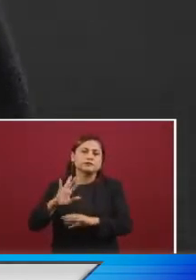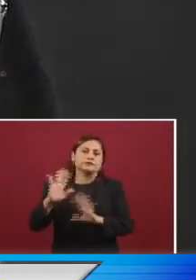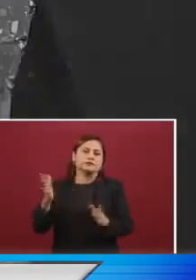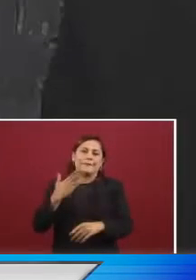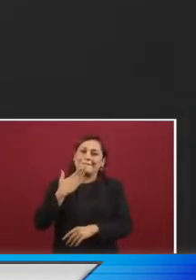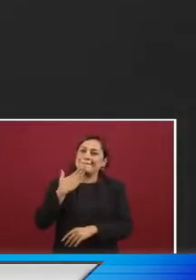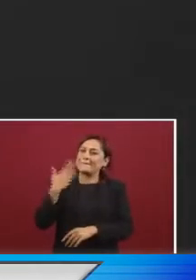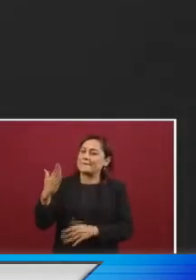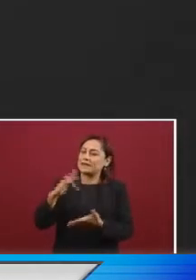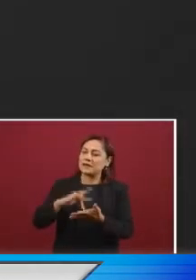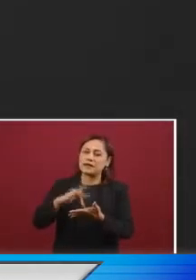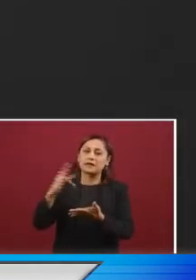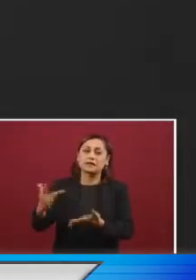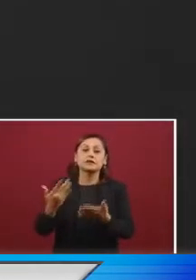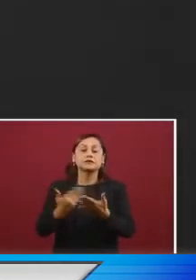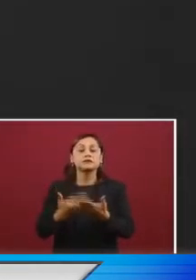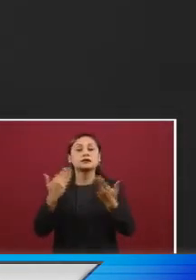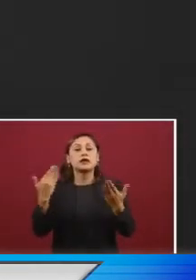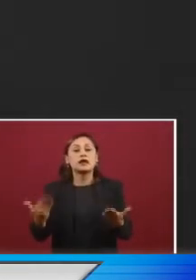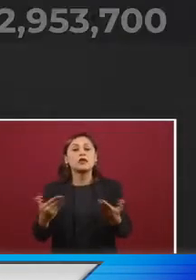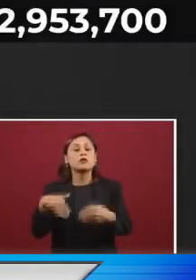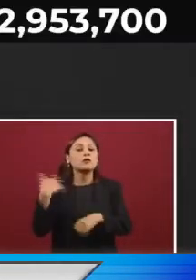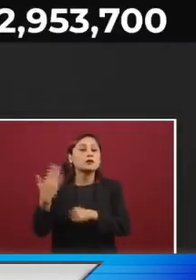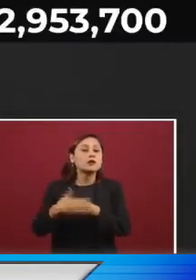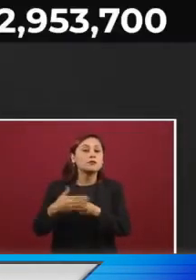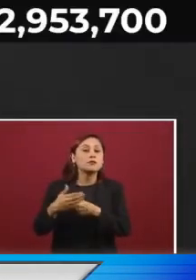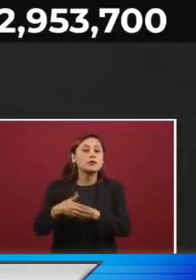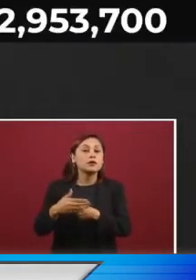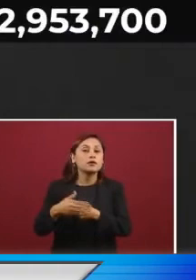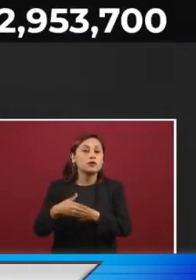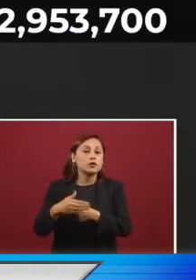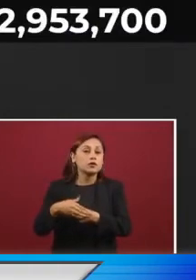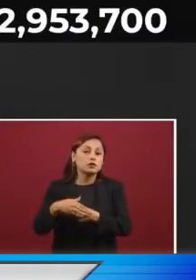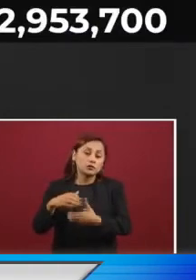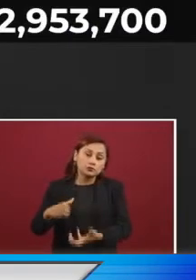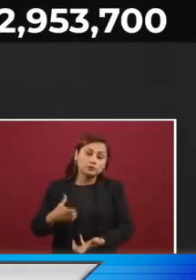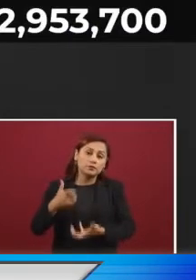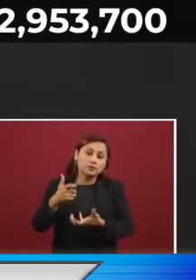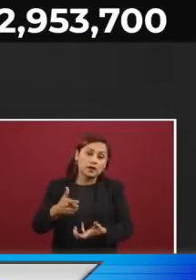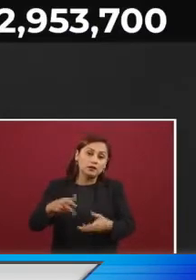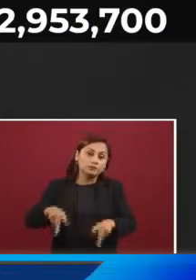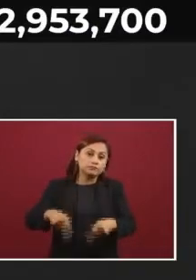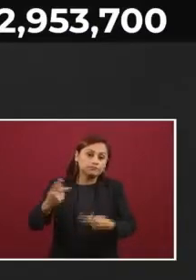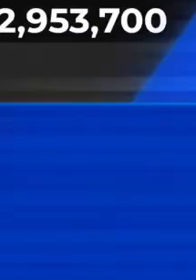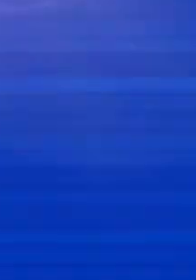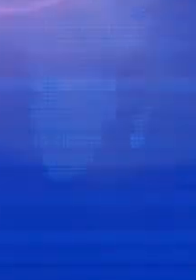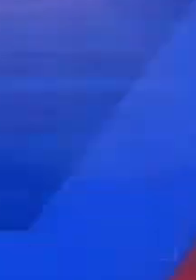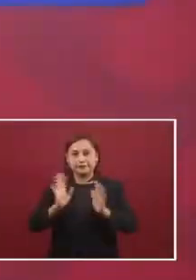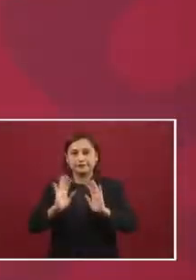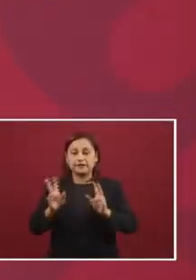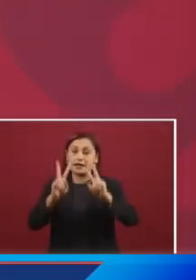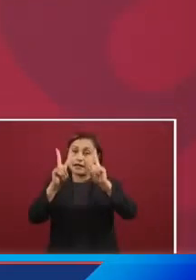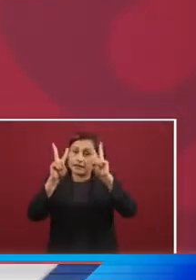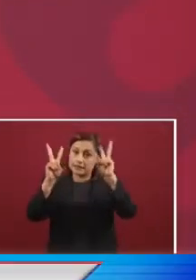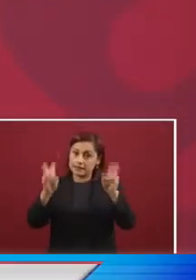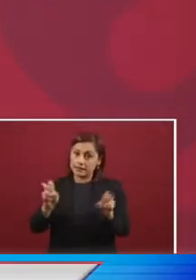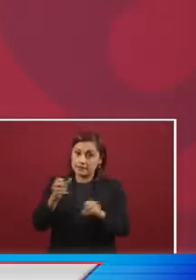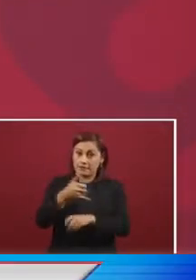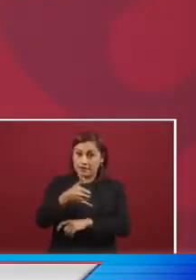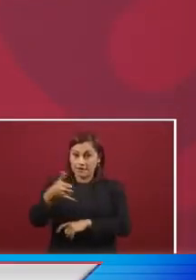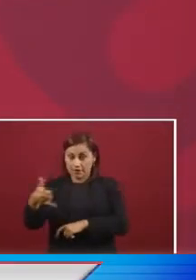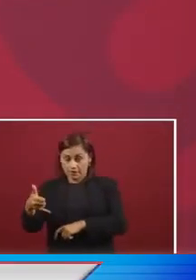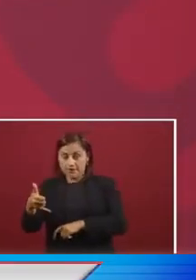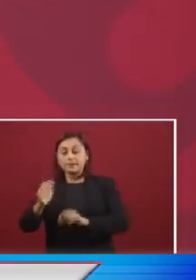205 millones de dólares decomisados a Shen Li Yegón en su casa de la Ciudad de México en 2007. Créditos